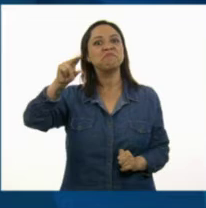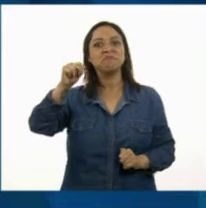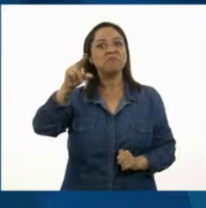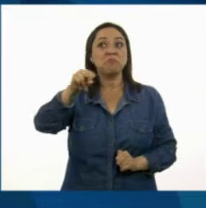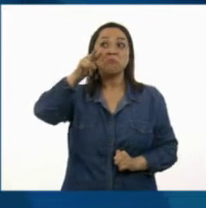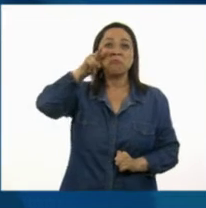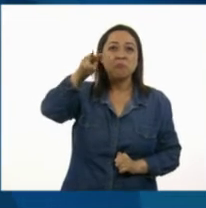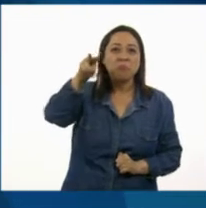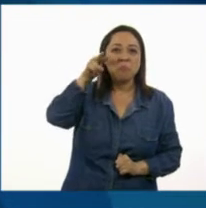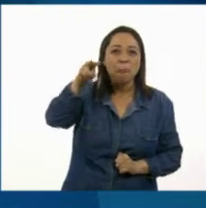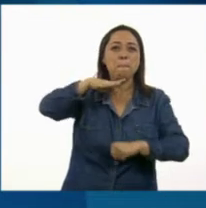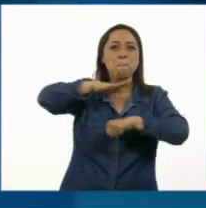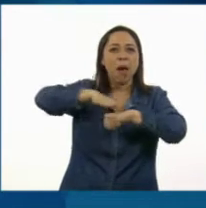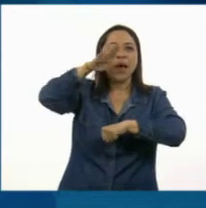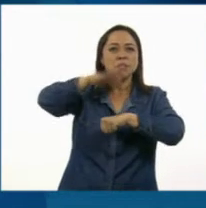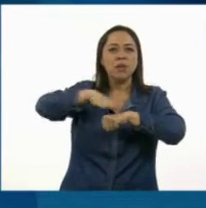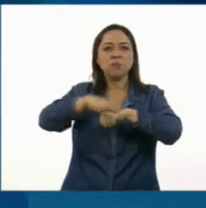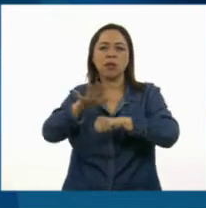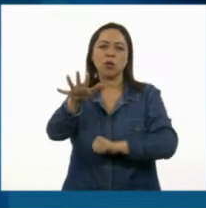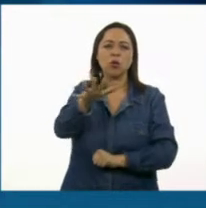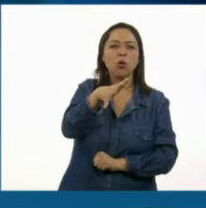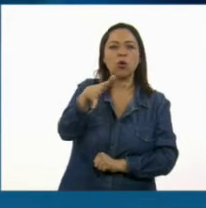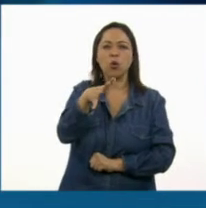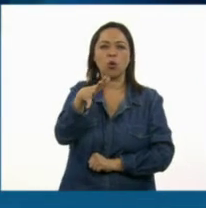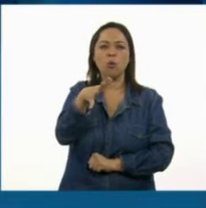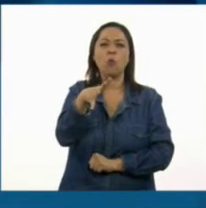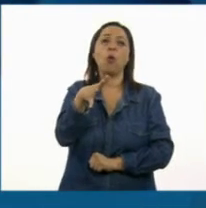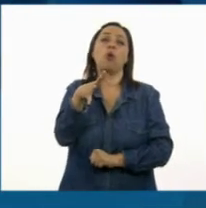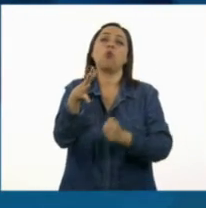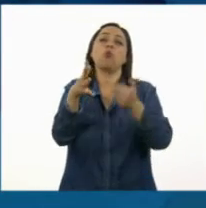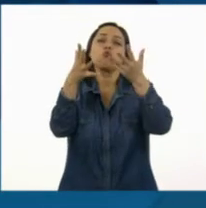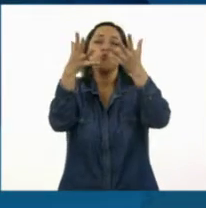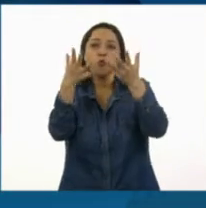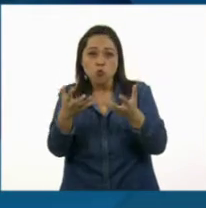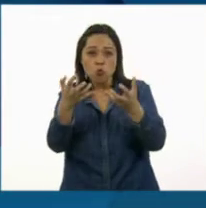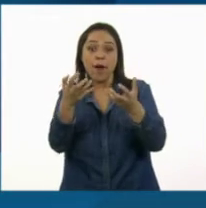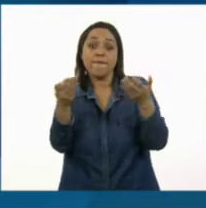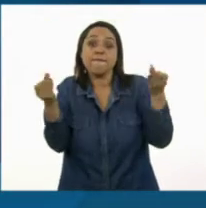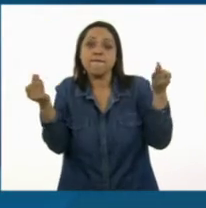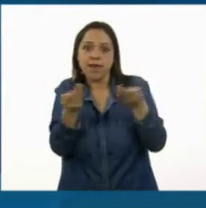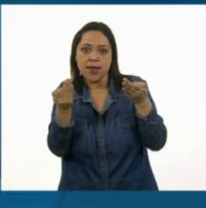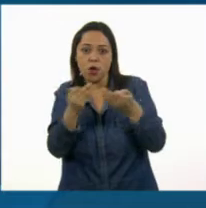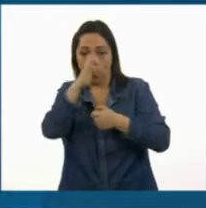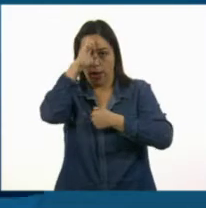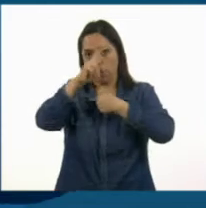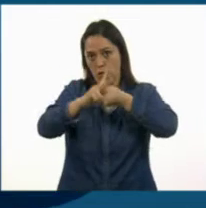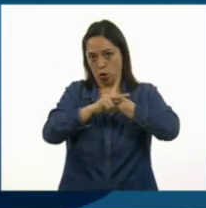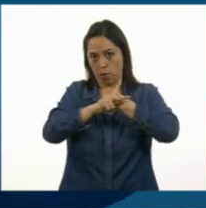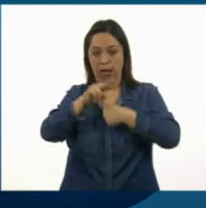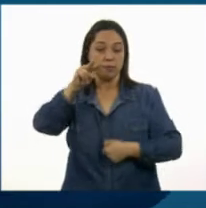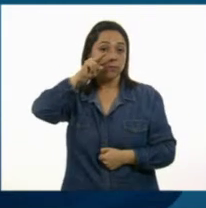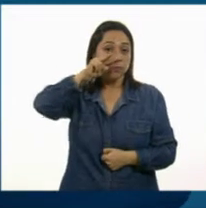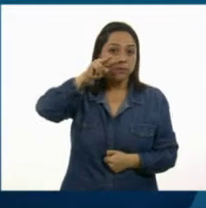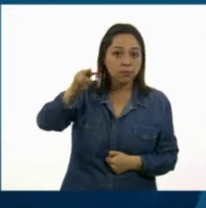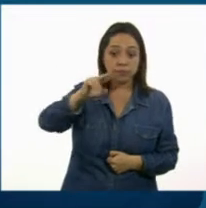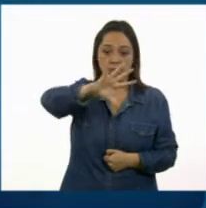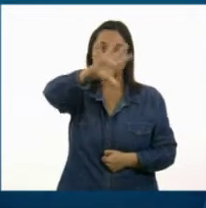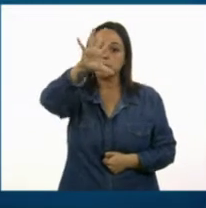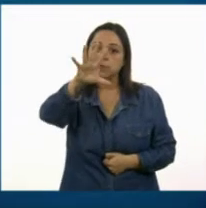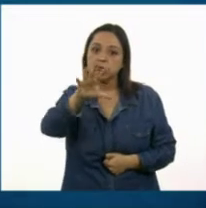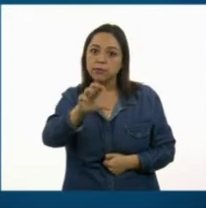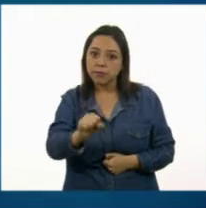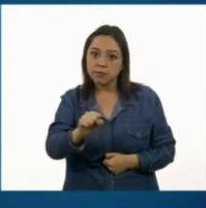predomina el clima templado, seco y frío. Ahora, si nos fijamos en el caso de África, Asia y